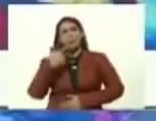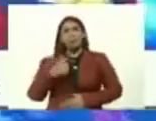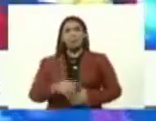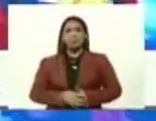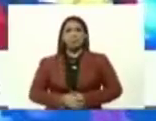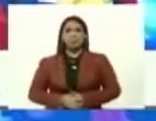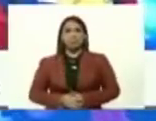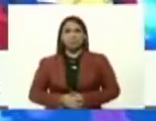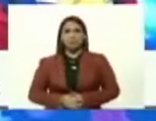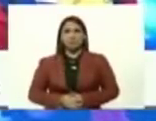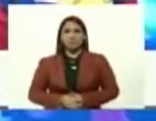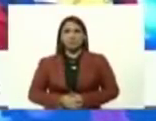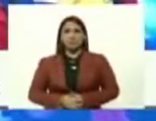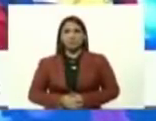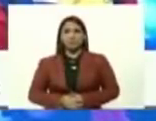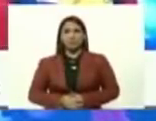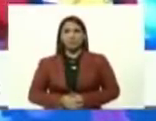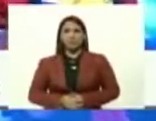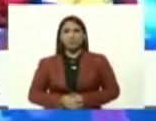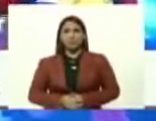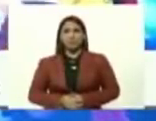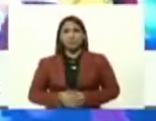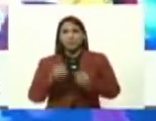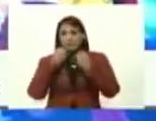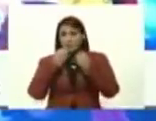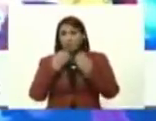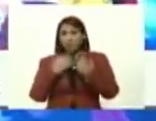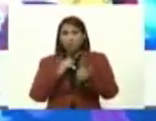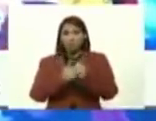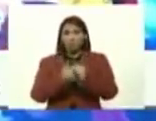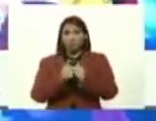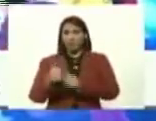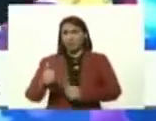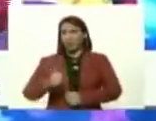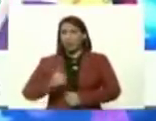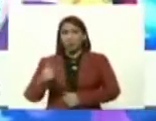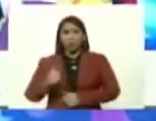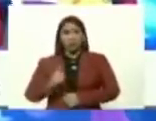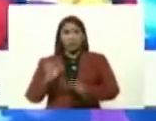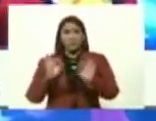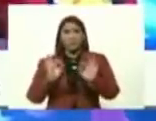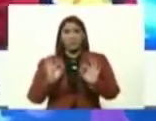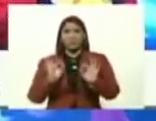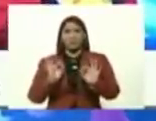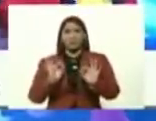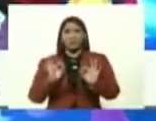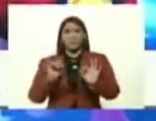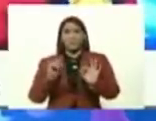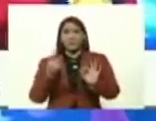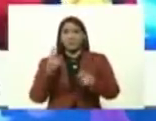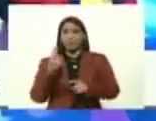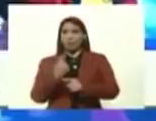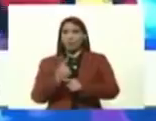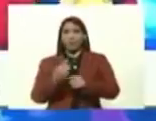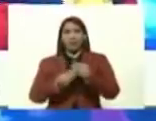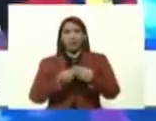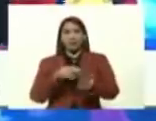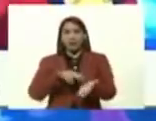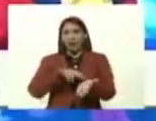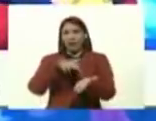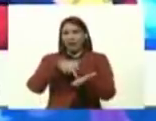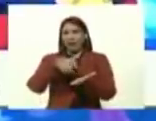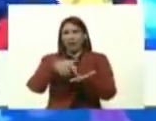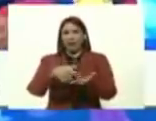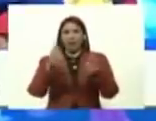que para ser un buen deportista de cualquier especialidad, primero hay que ser atleta. Me decía mi papá y